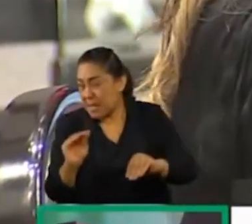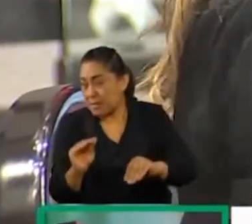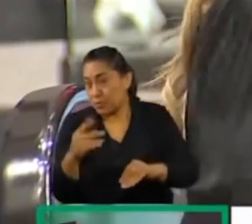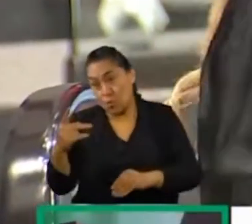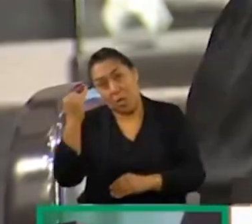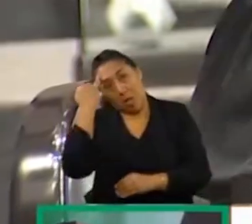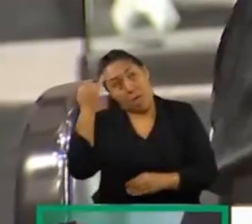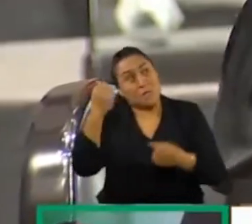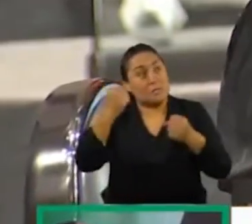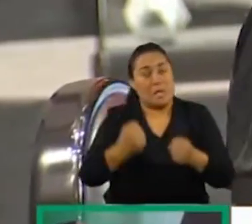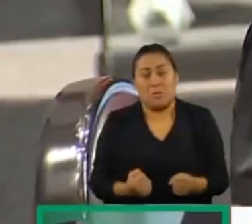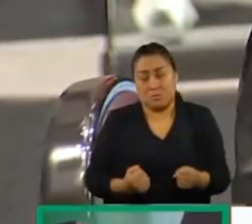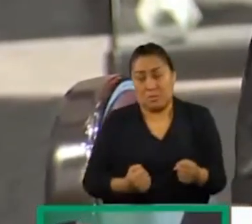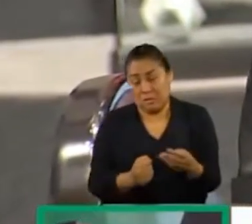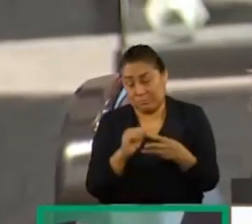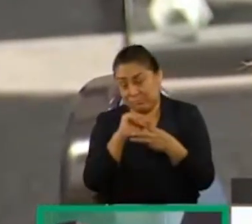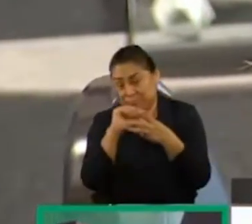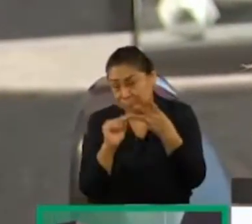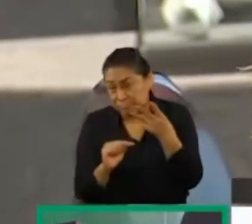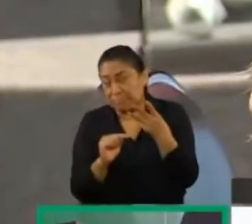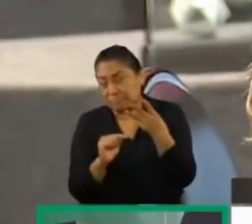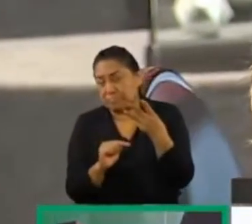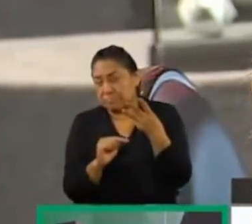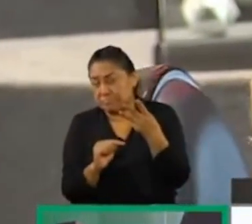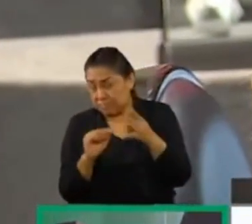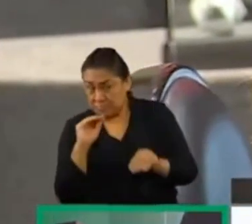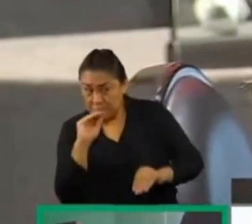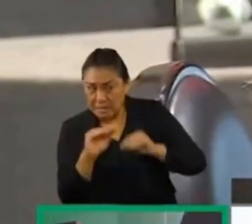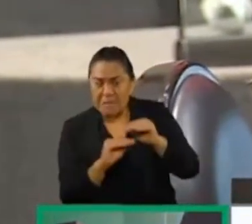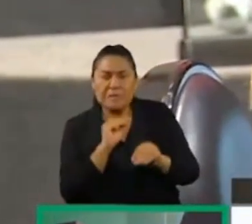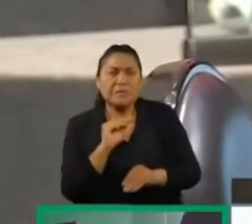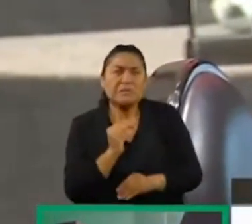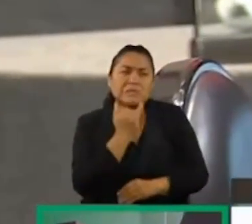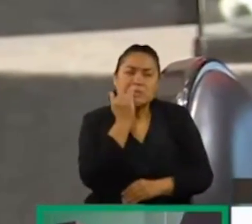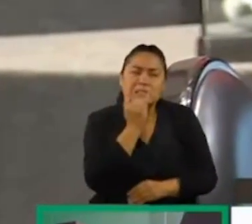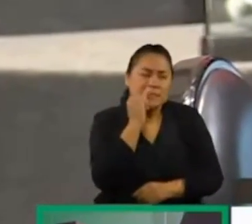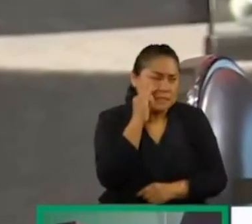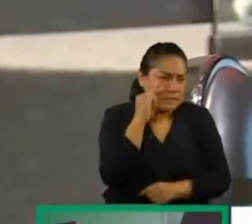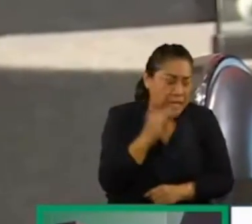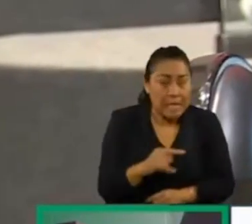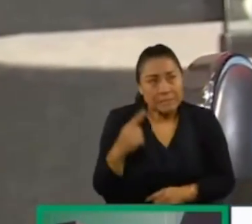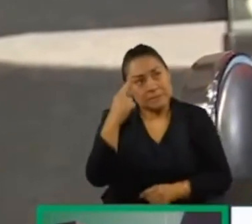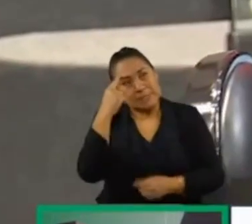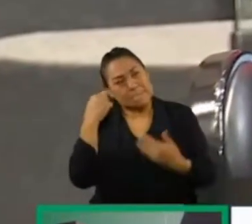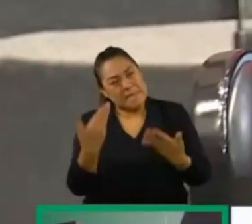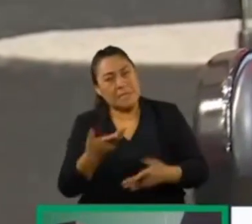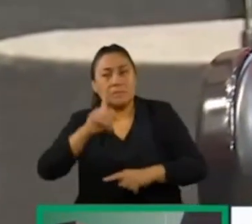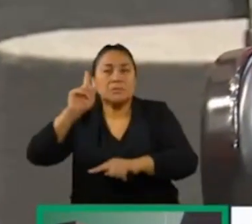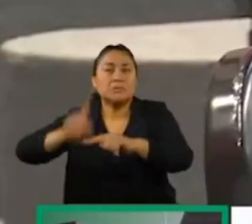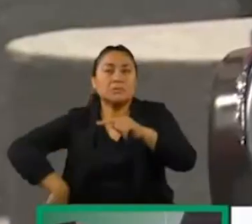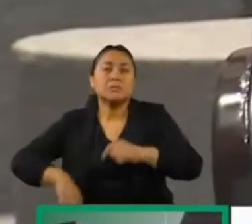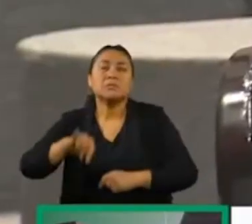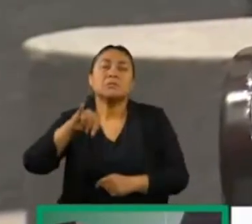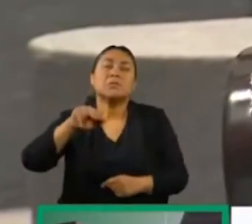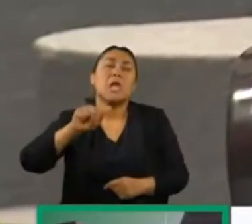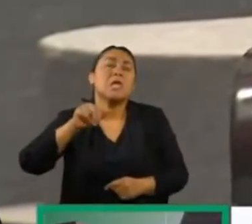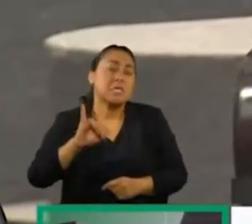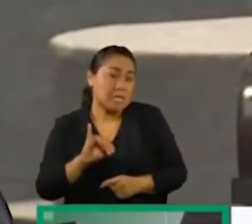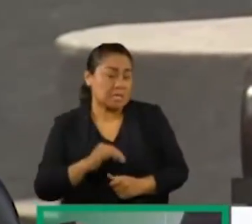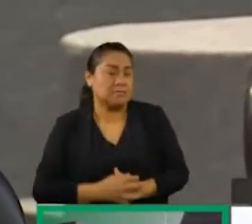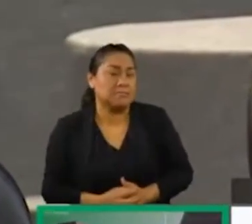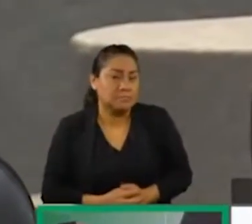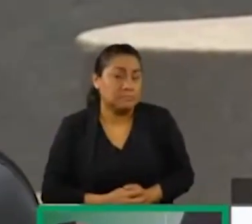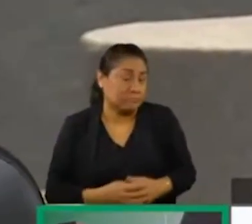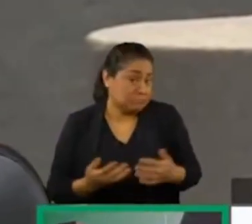bienestar. Son 3 cucharadas grandes de opacidad. Grandes. Para eso tuvieron que eliminar el INAI. Todo